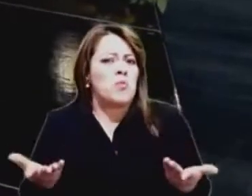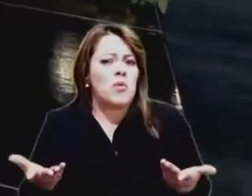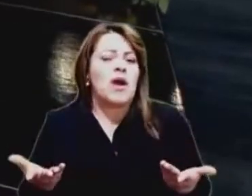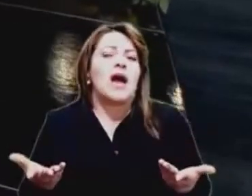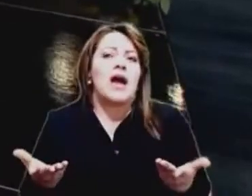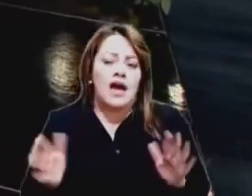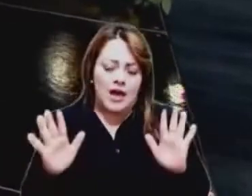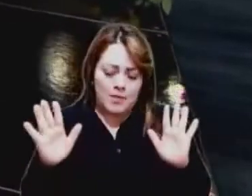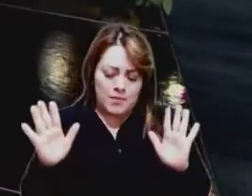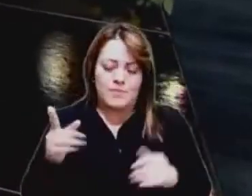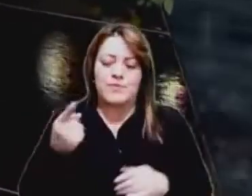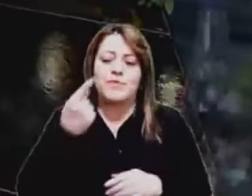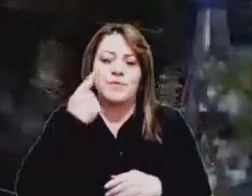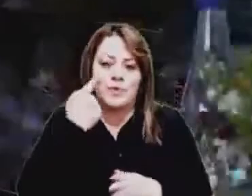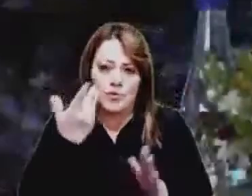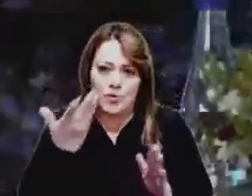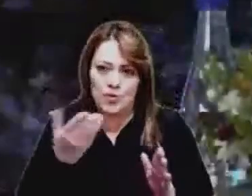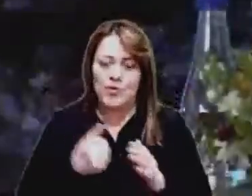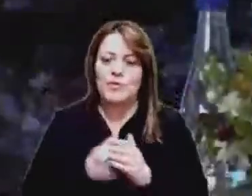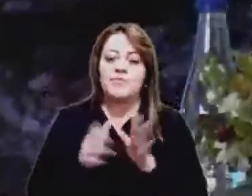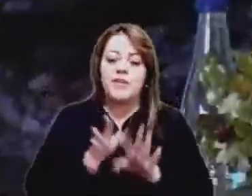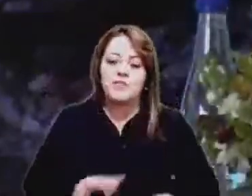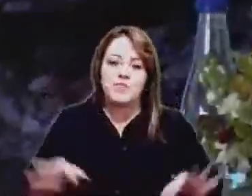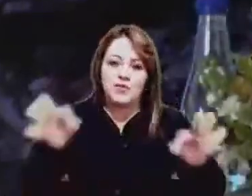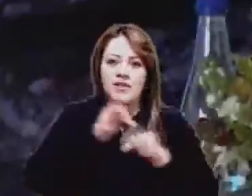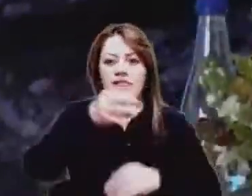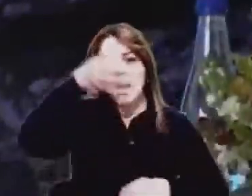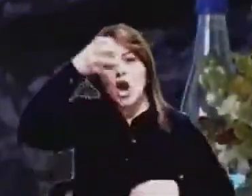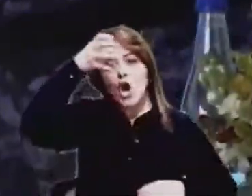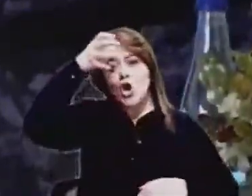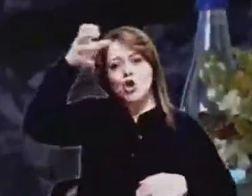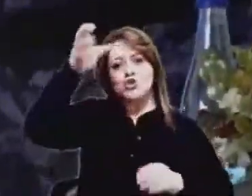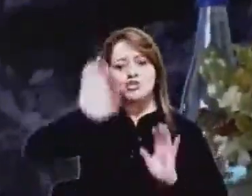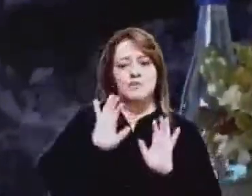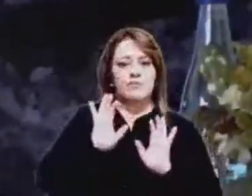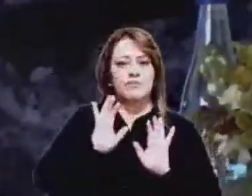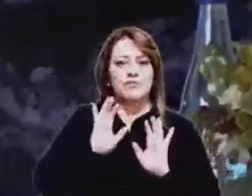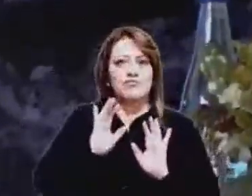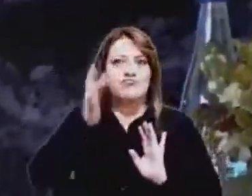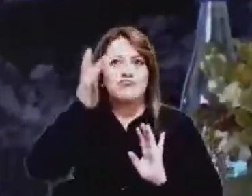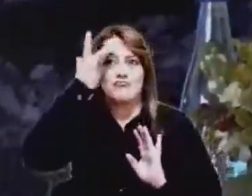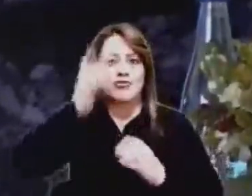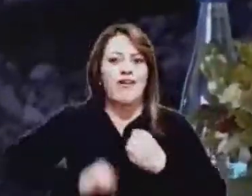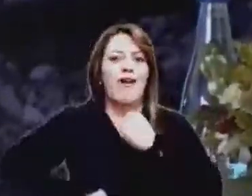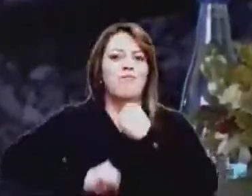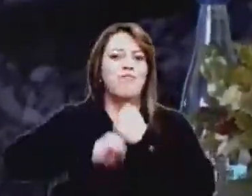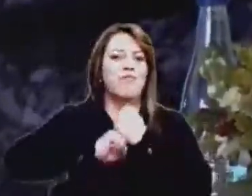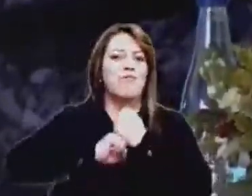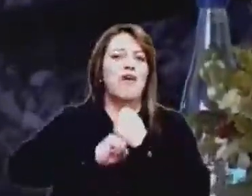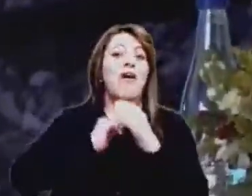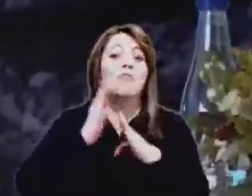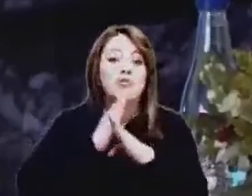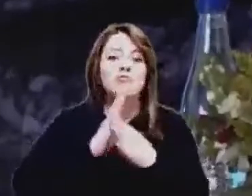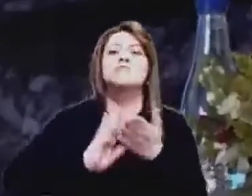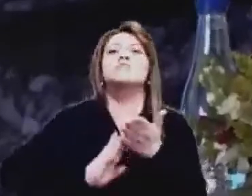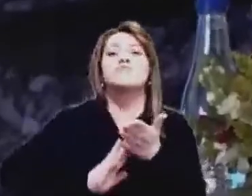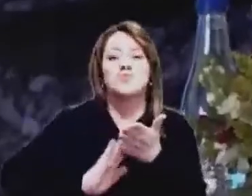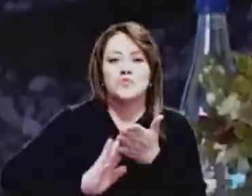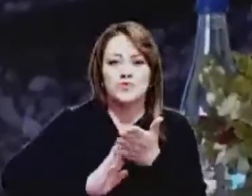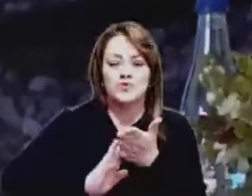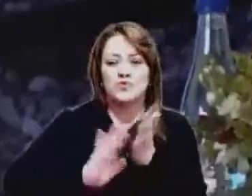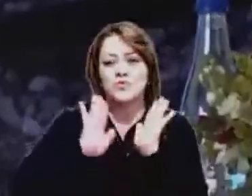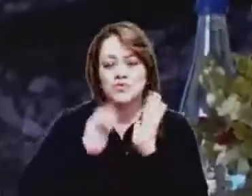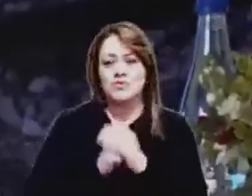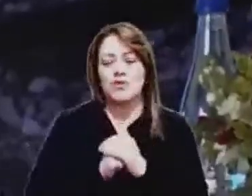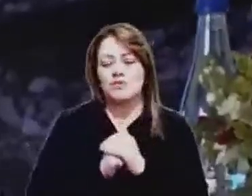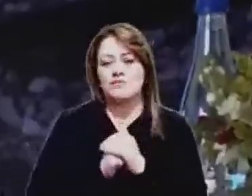tiene mucha utilidad creo que se ayuda a solucionar los problemas porque puede ser que se dicen a las partes inicialmente lo yo sería lo